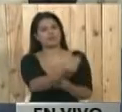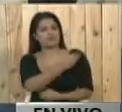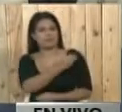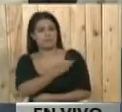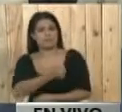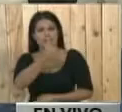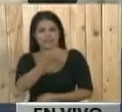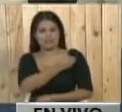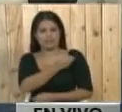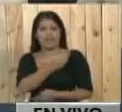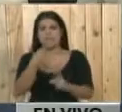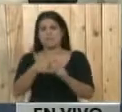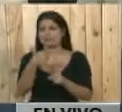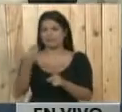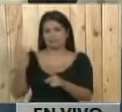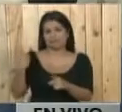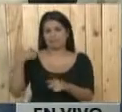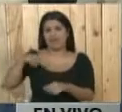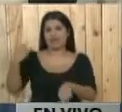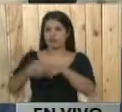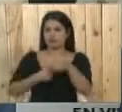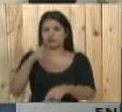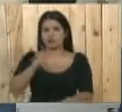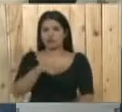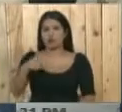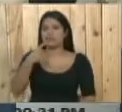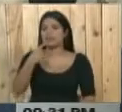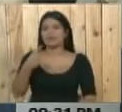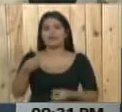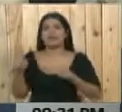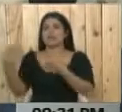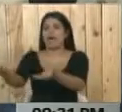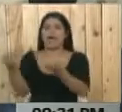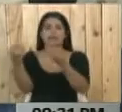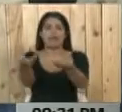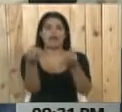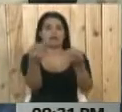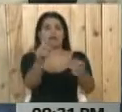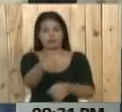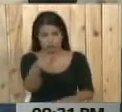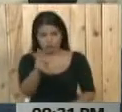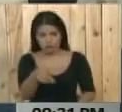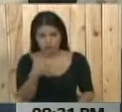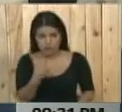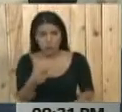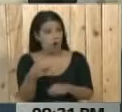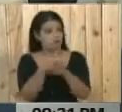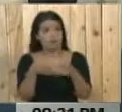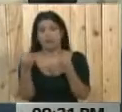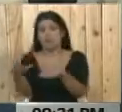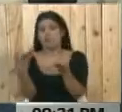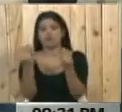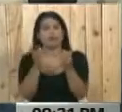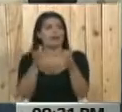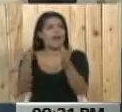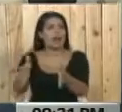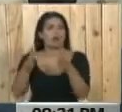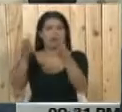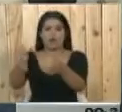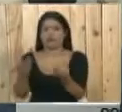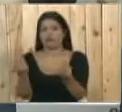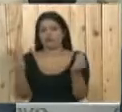y le han hecho a la revolución es que nos las pasamos regalando cosas. Que regalamos esto, que regalamos